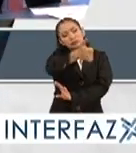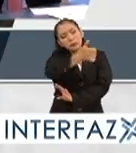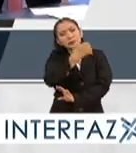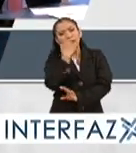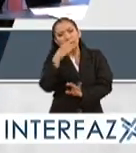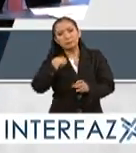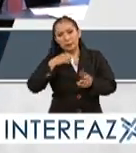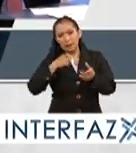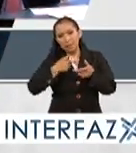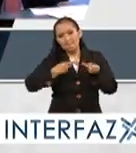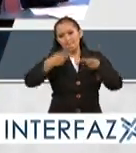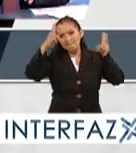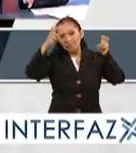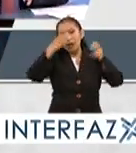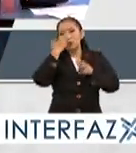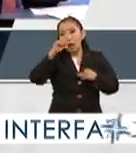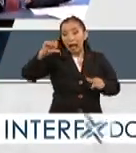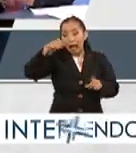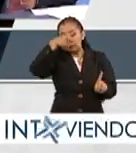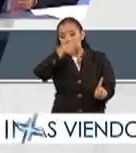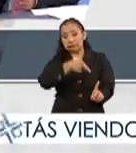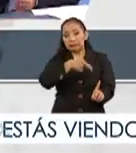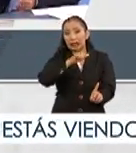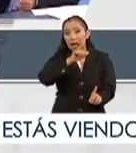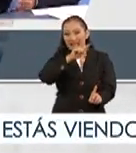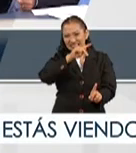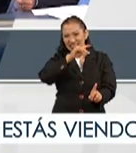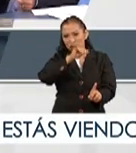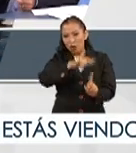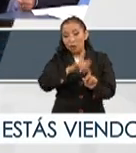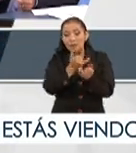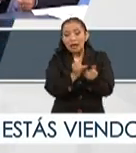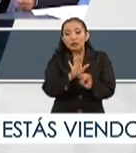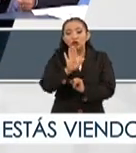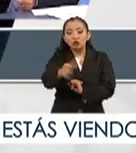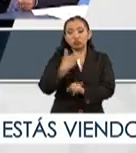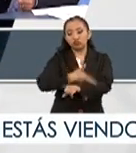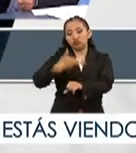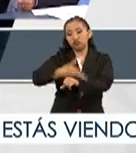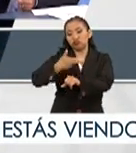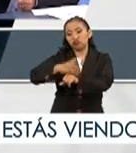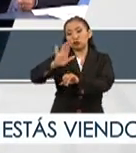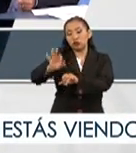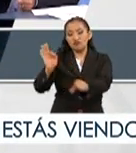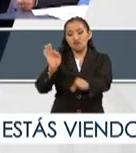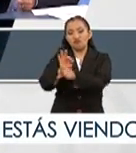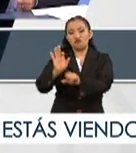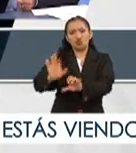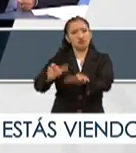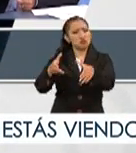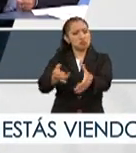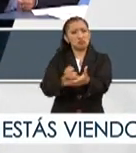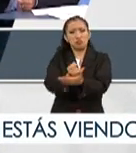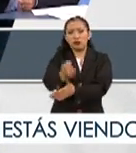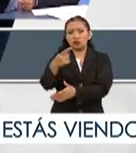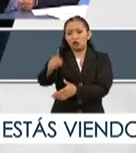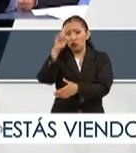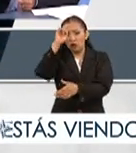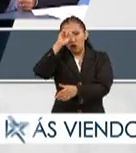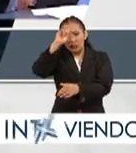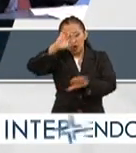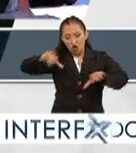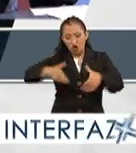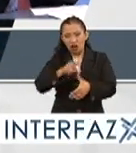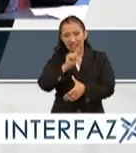de las estrategias que se llama la escuela al centro, una mayor autonomía de gestión a las escuelas, un fortalecimiento a los consejos